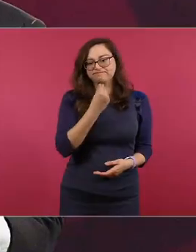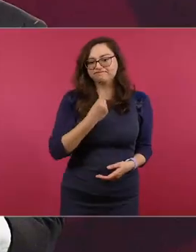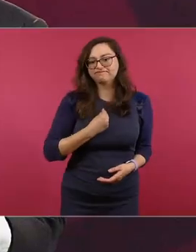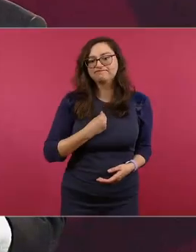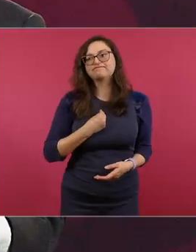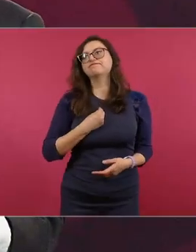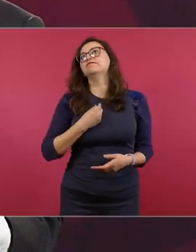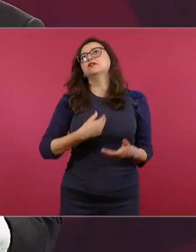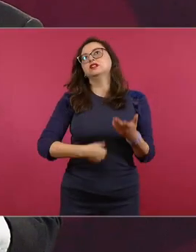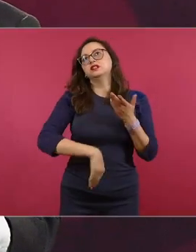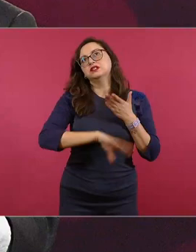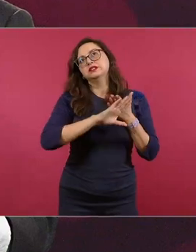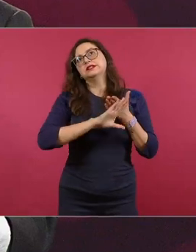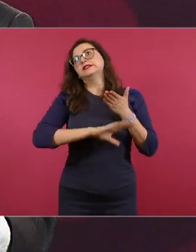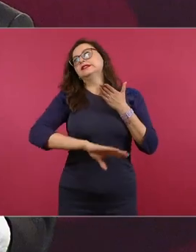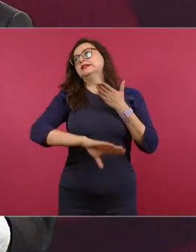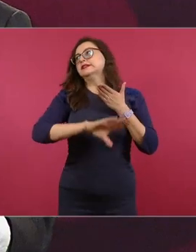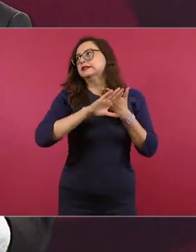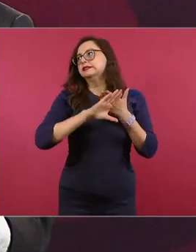enfrentando